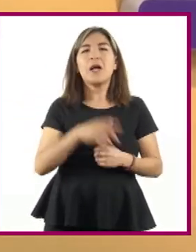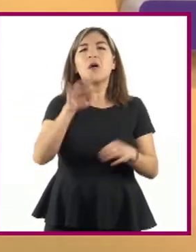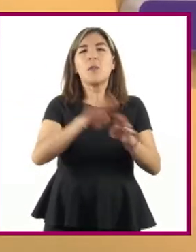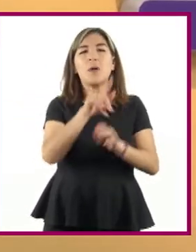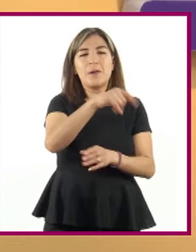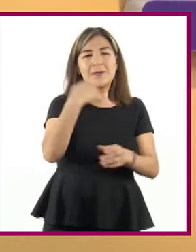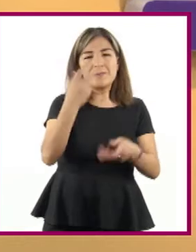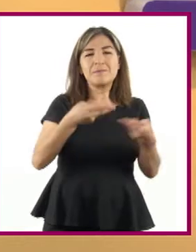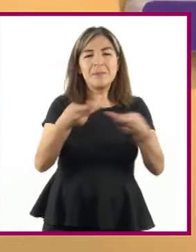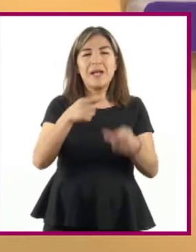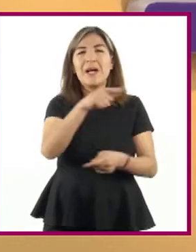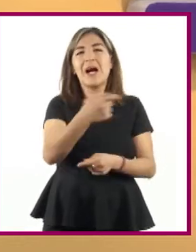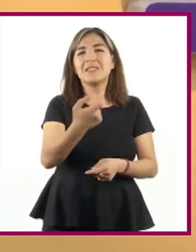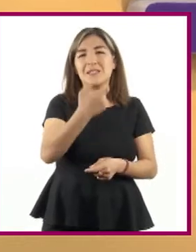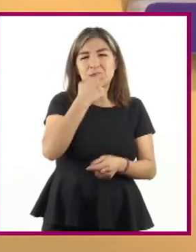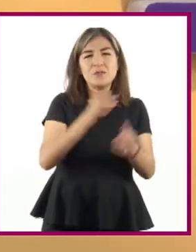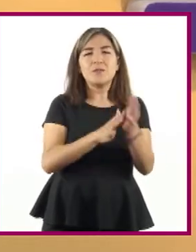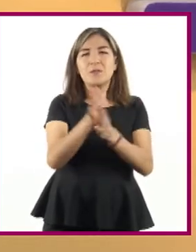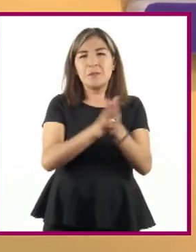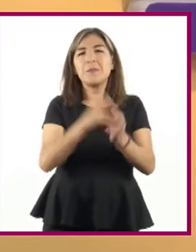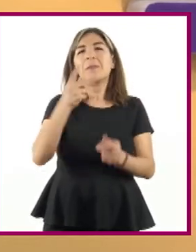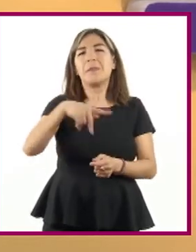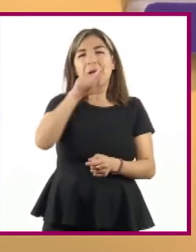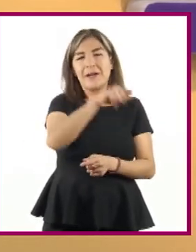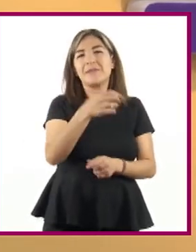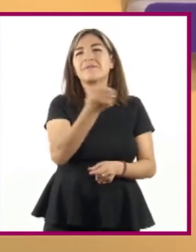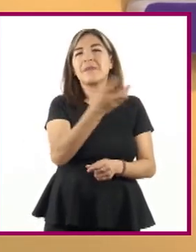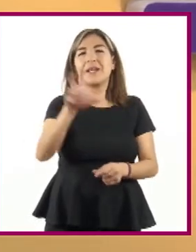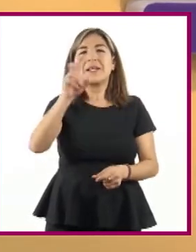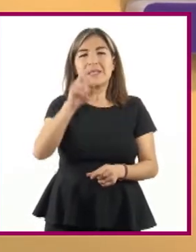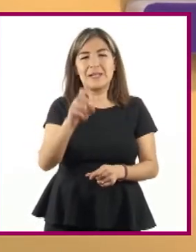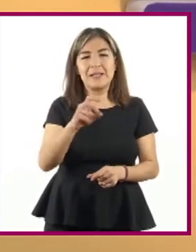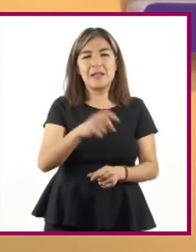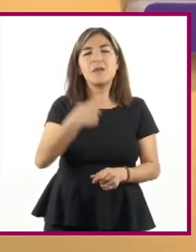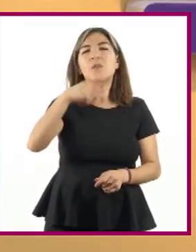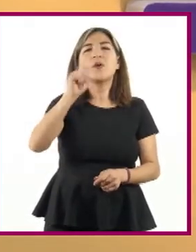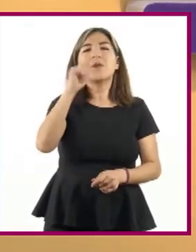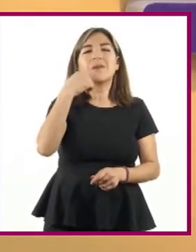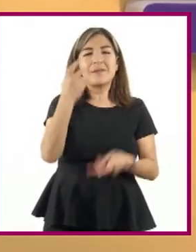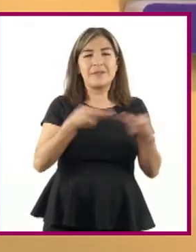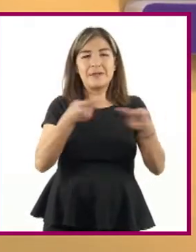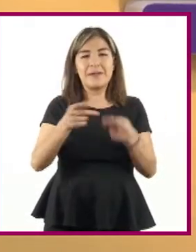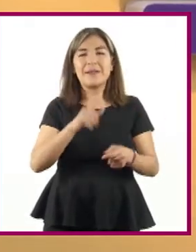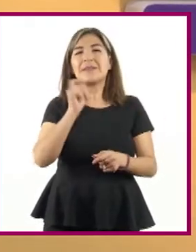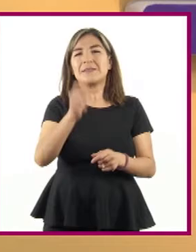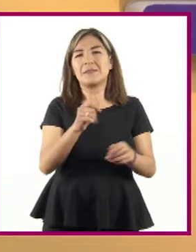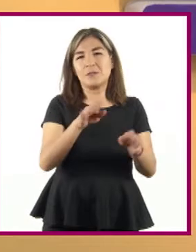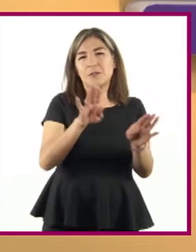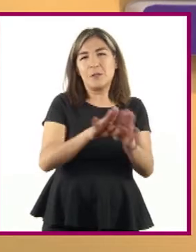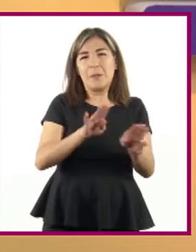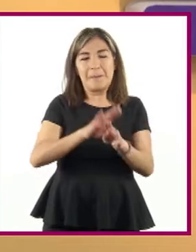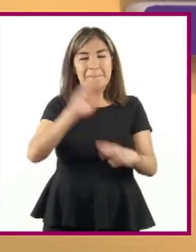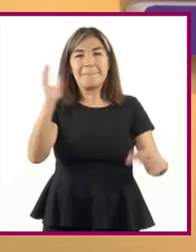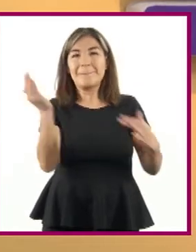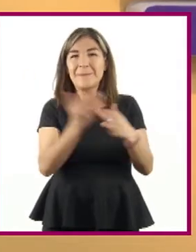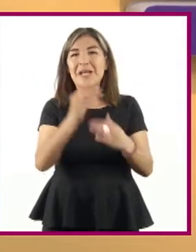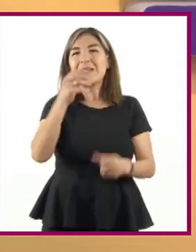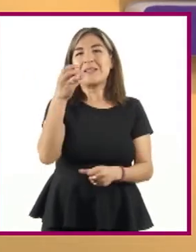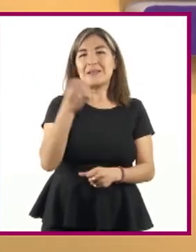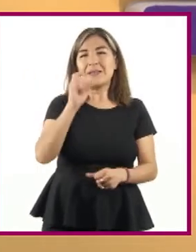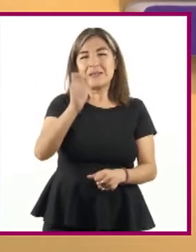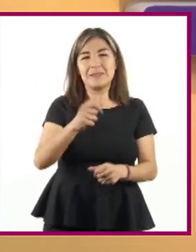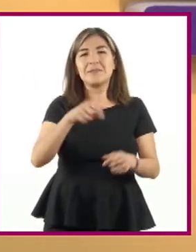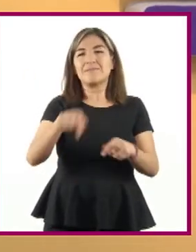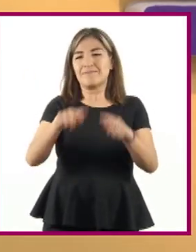de chocolate, solo que la receta es para hacer 30 piezas y solo quiere preparar una tercera parte de las porciones indicadas en